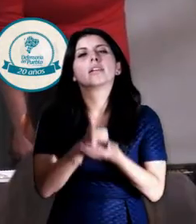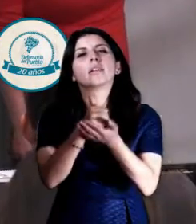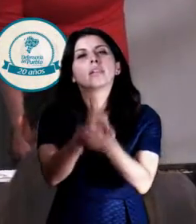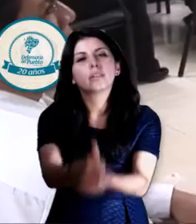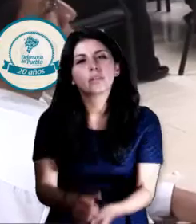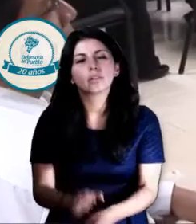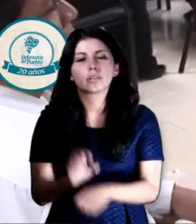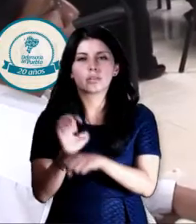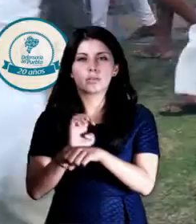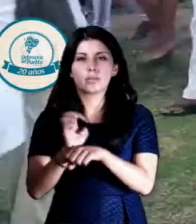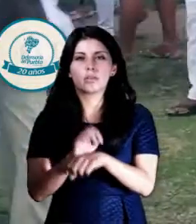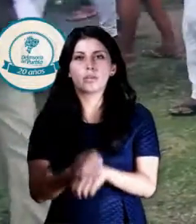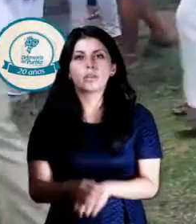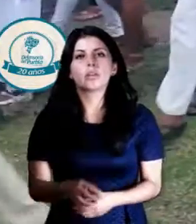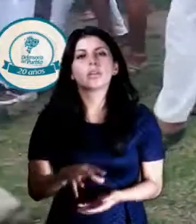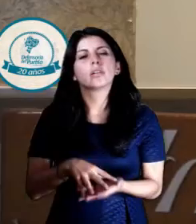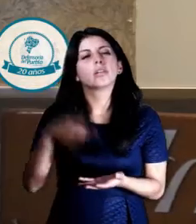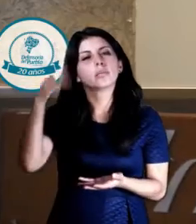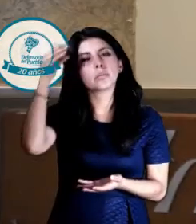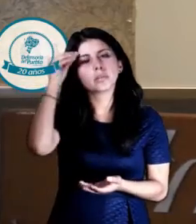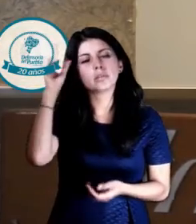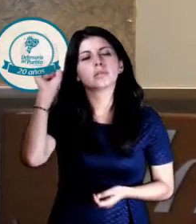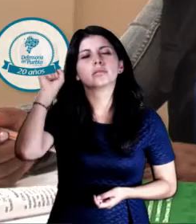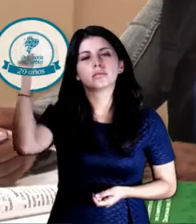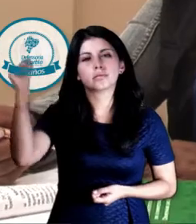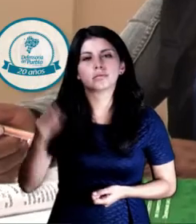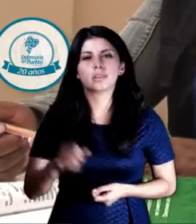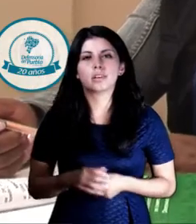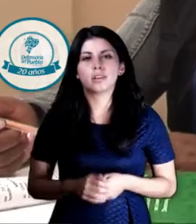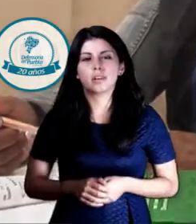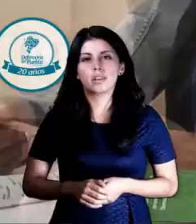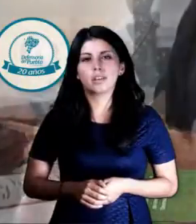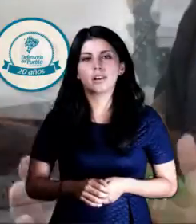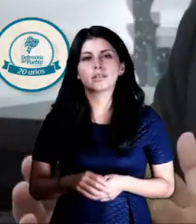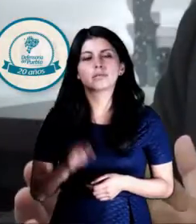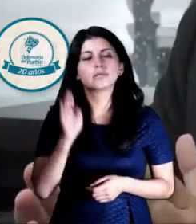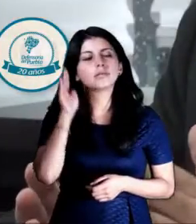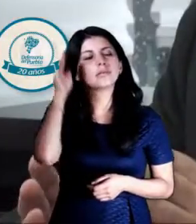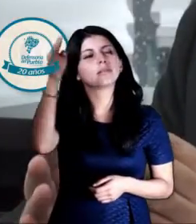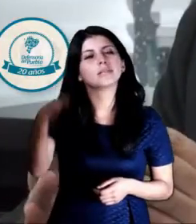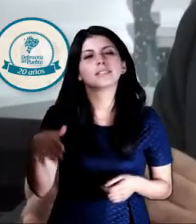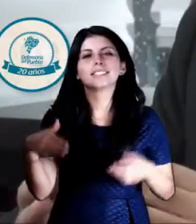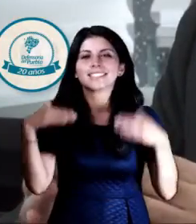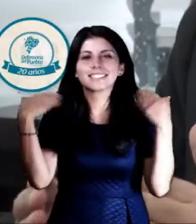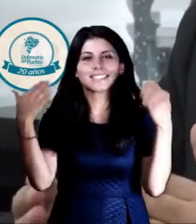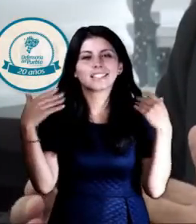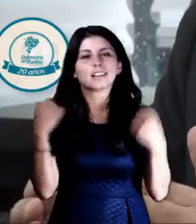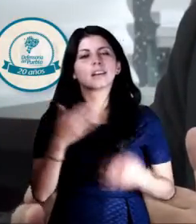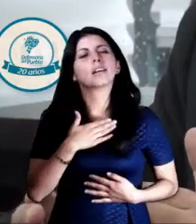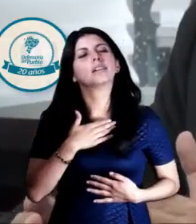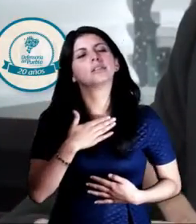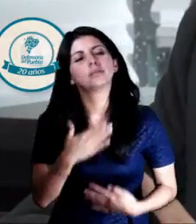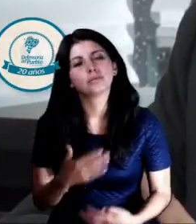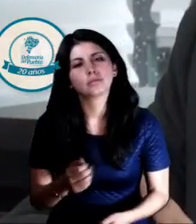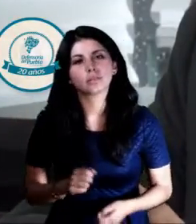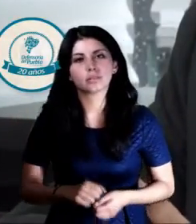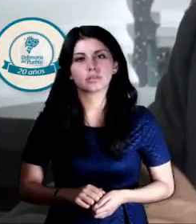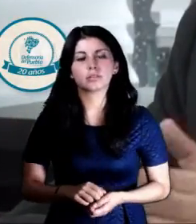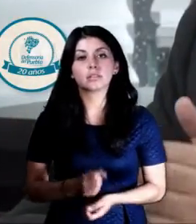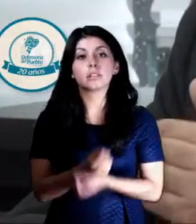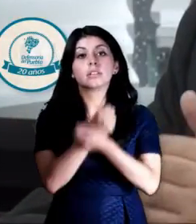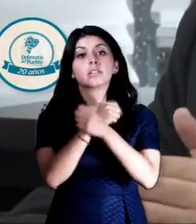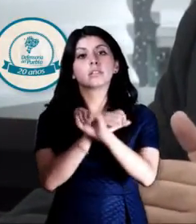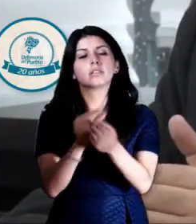hecho su historia han dejado huellas importantes, las cuales han definido que el verdadero significado de la